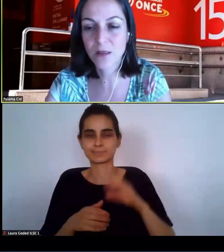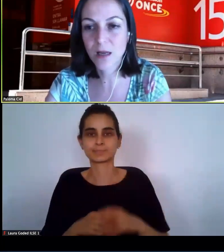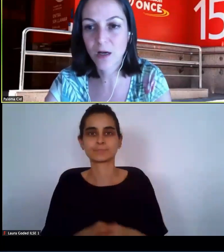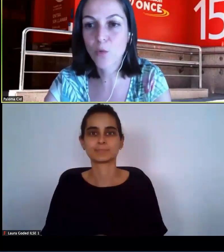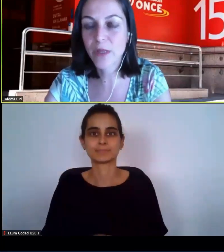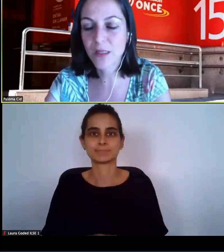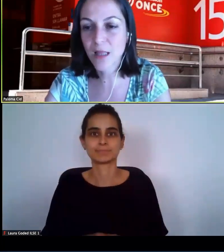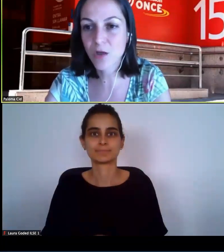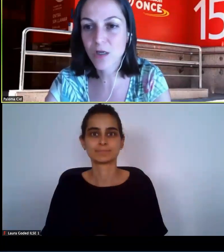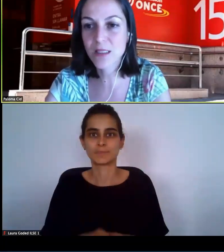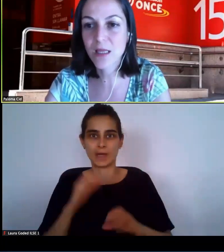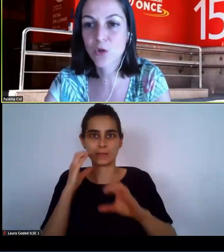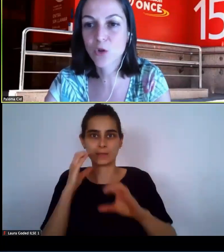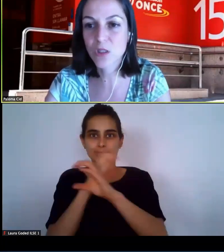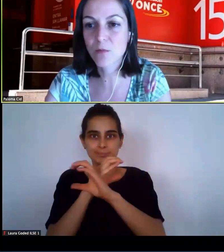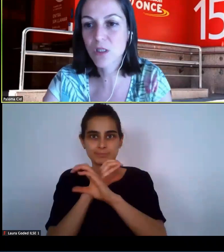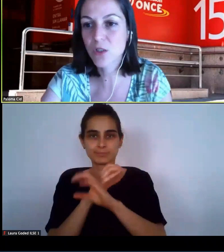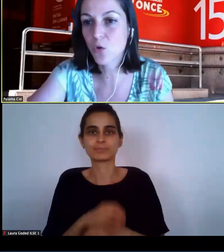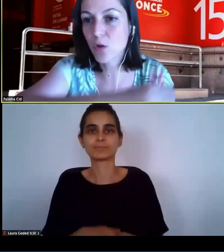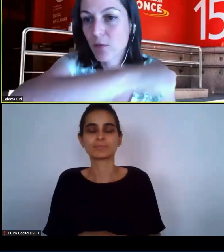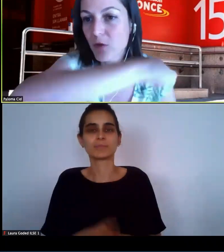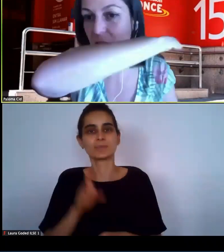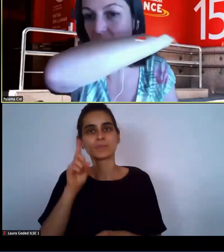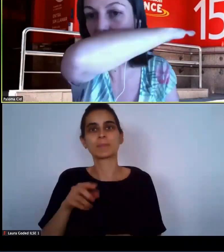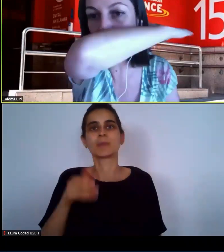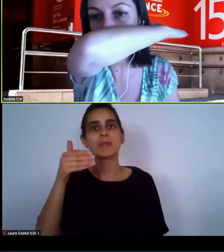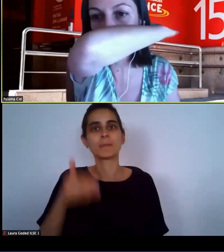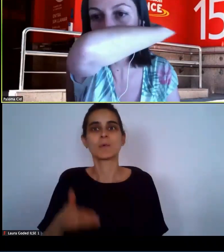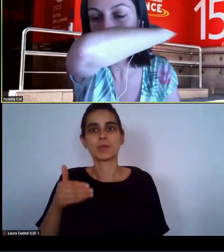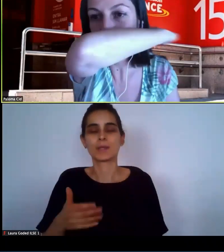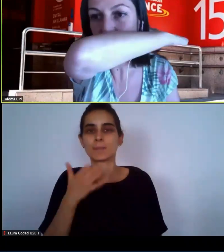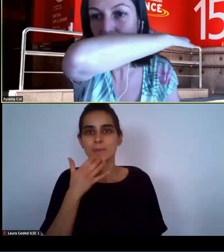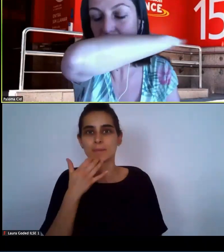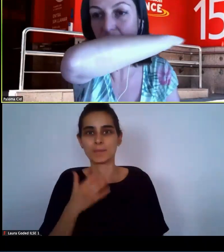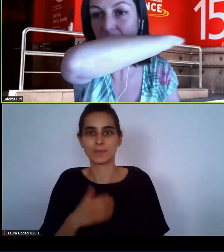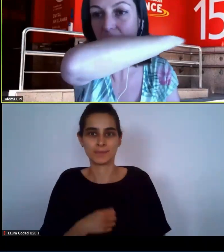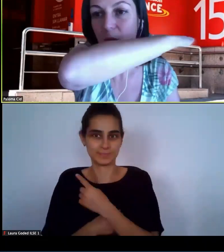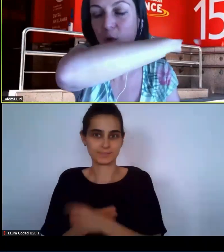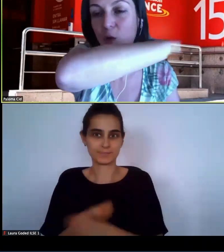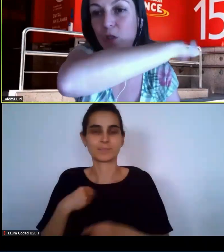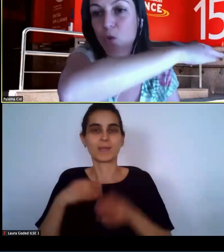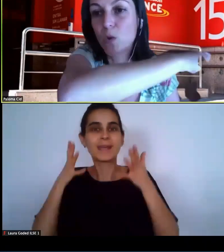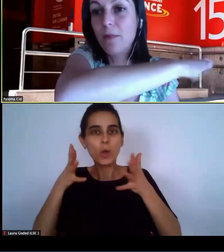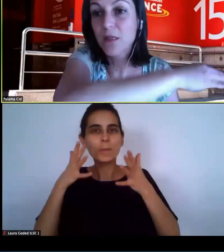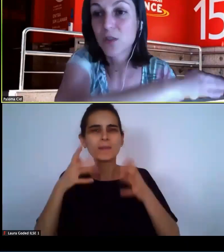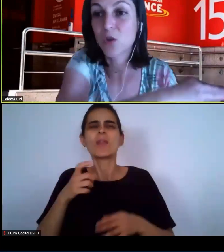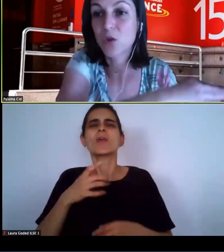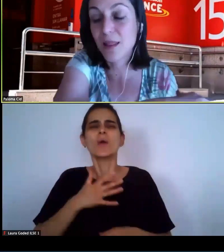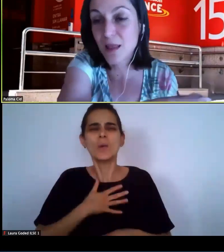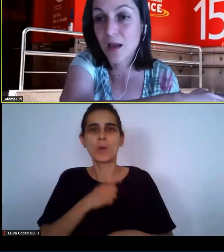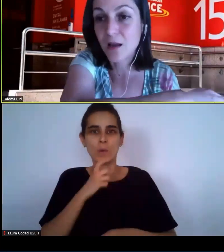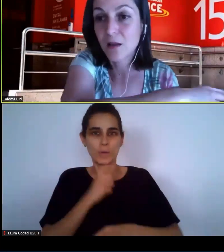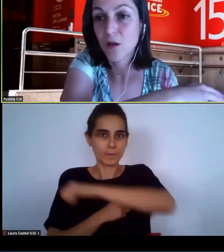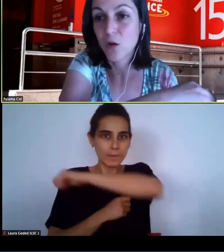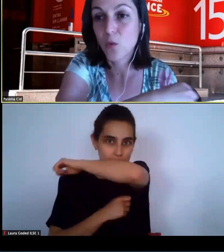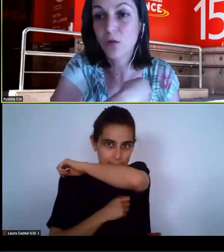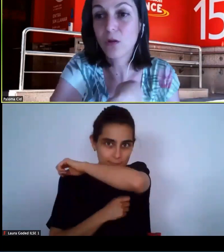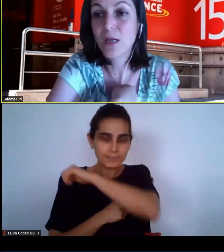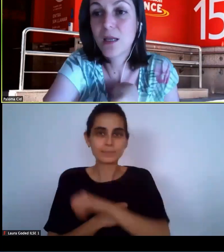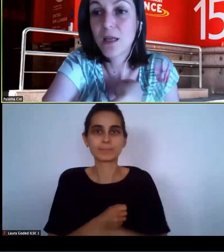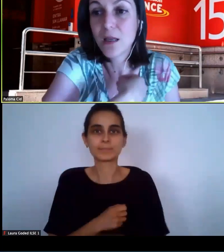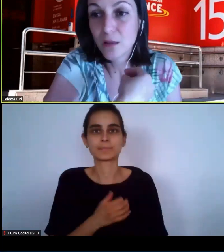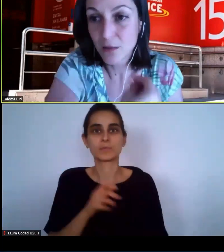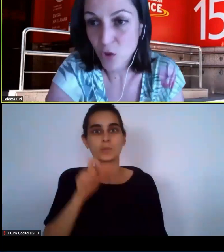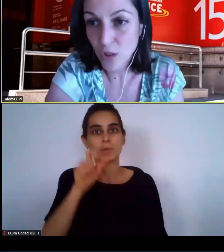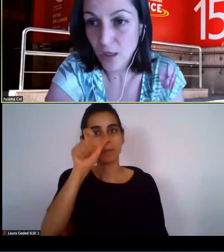importante, la recomendación es que tosamos y estornudemos así, ¿verdad? Bueno, pues una persona ciega, cuando